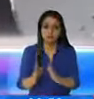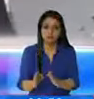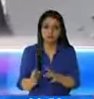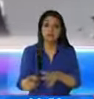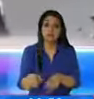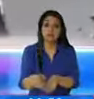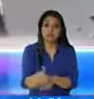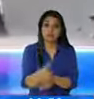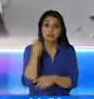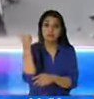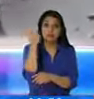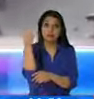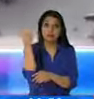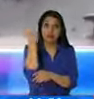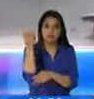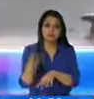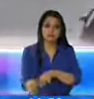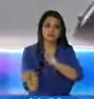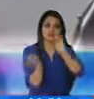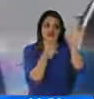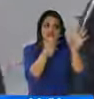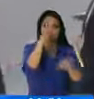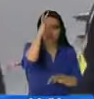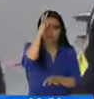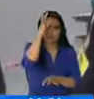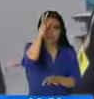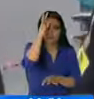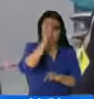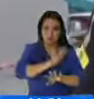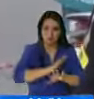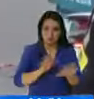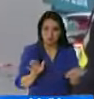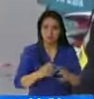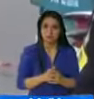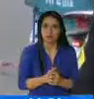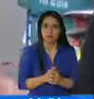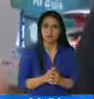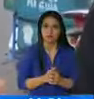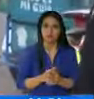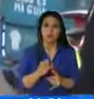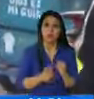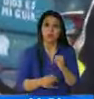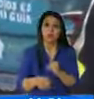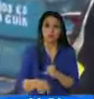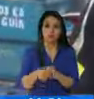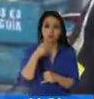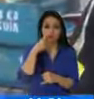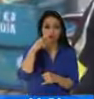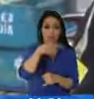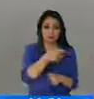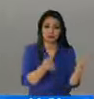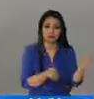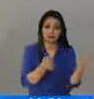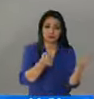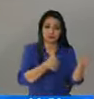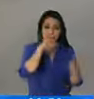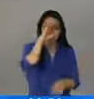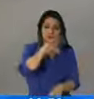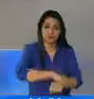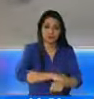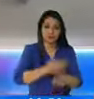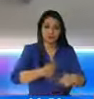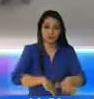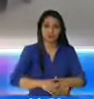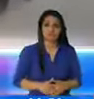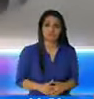trasladados por la ambulancia del MCP y el último ahorita fue trasladado por un patrullero de la policía. Según las